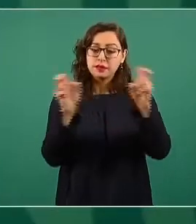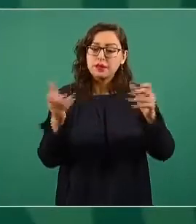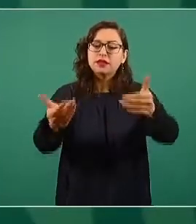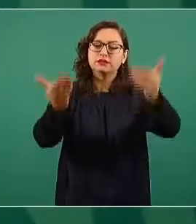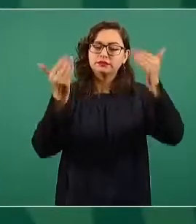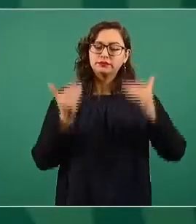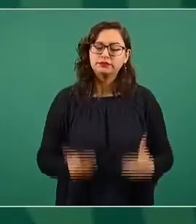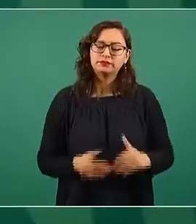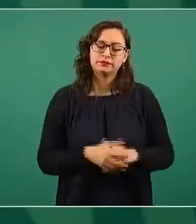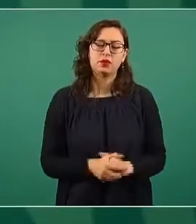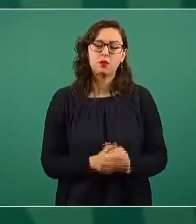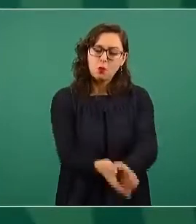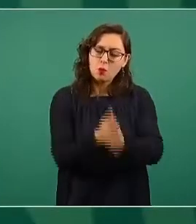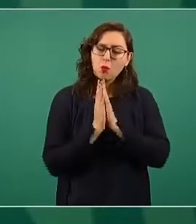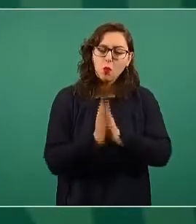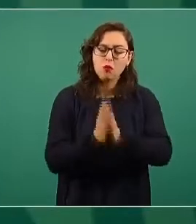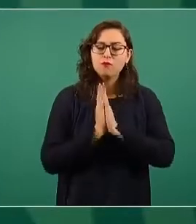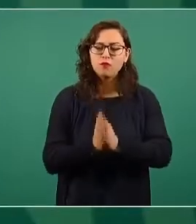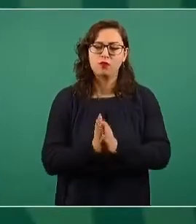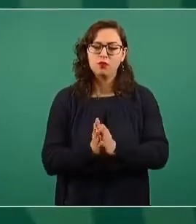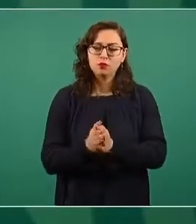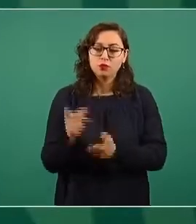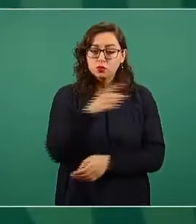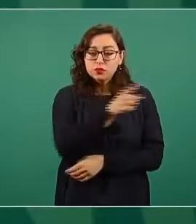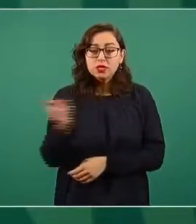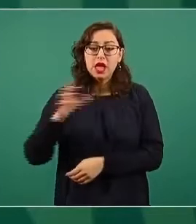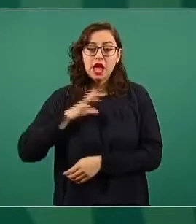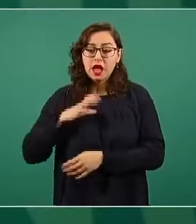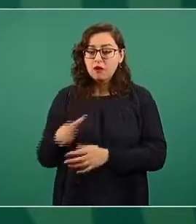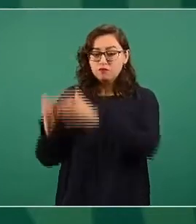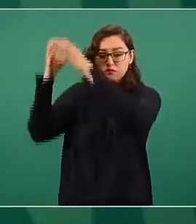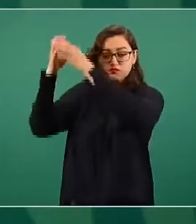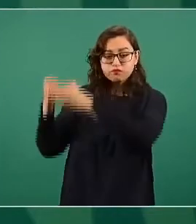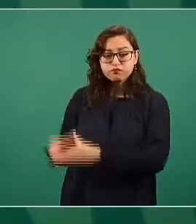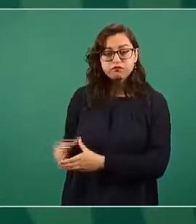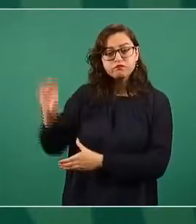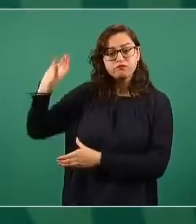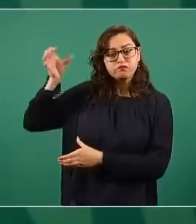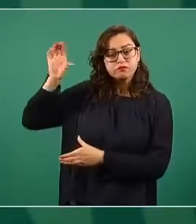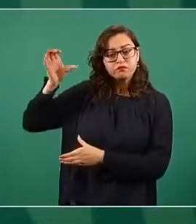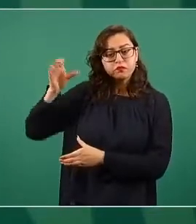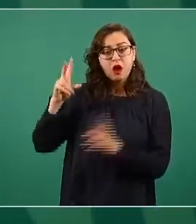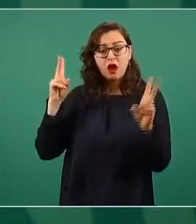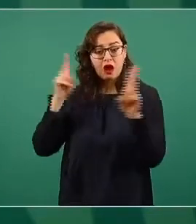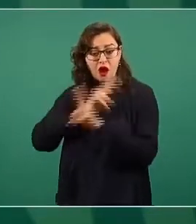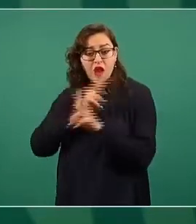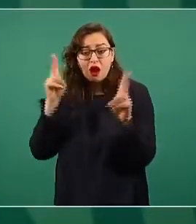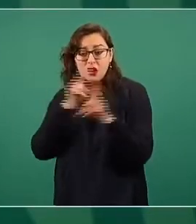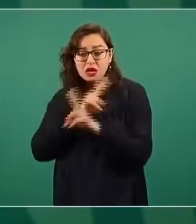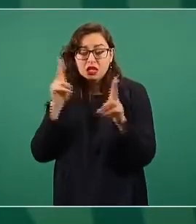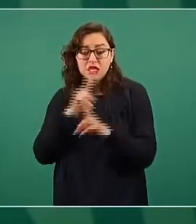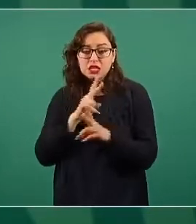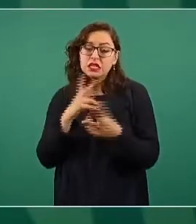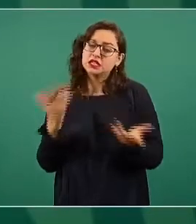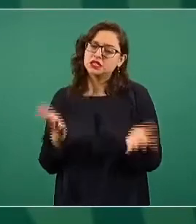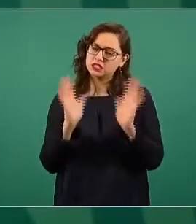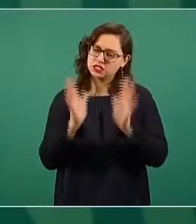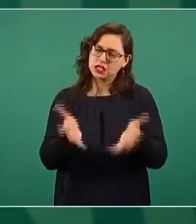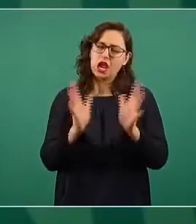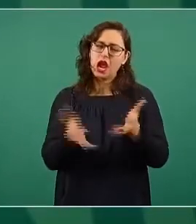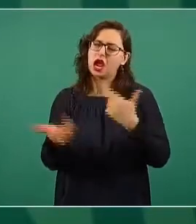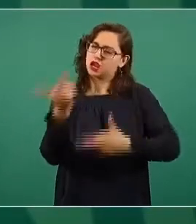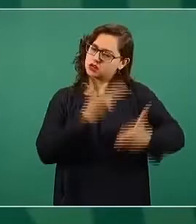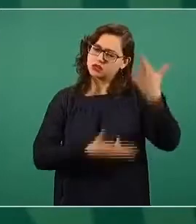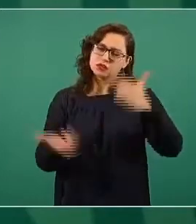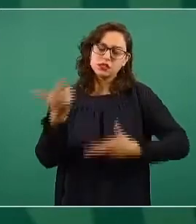Por amor a la vida, devuelvan los cilindros en los cuales llevan el oxígeno a casa, porque eso implica salvar la vida de alguien.